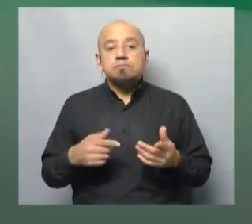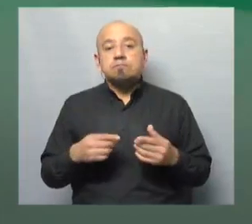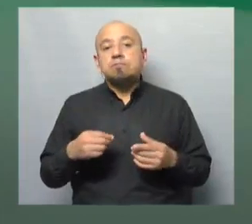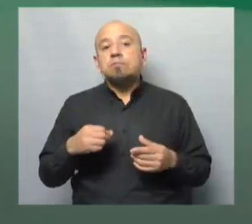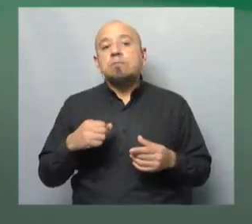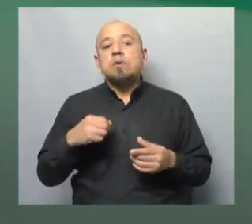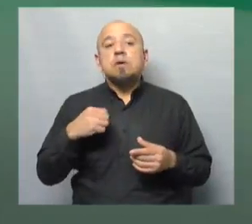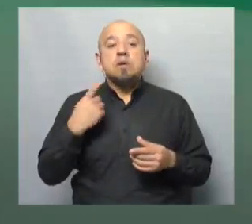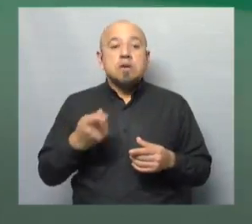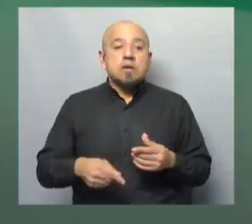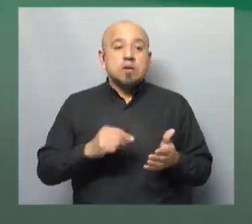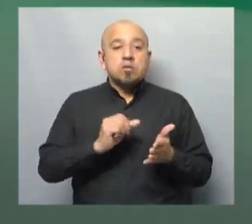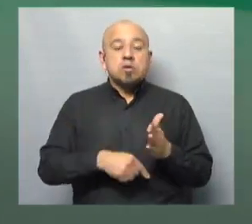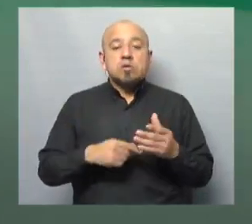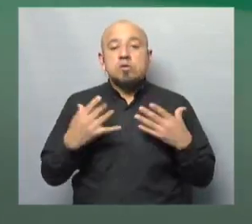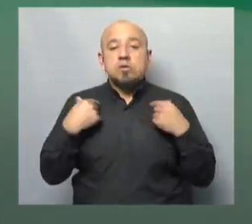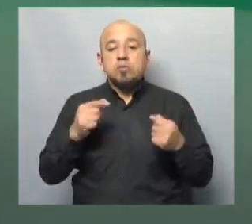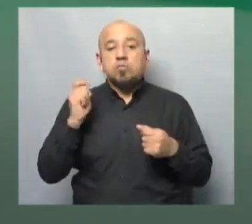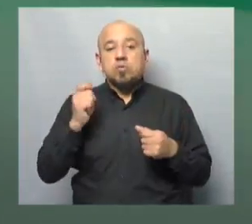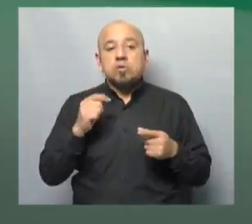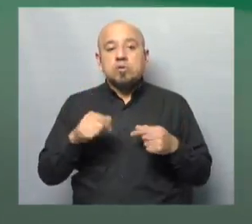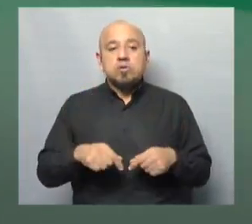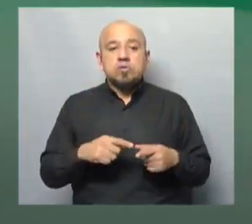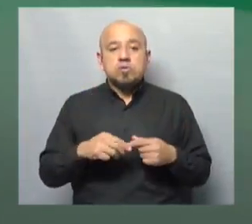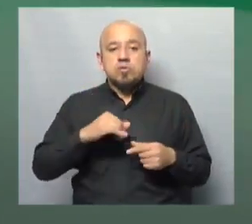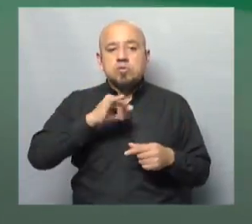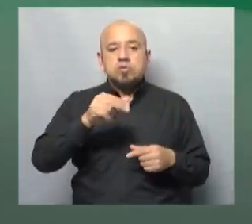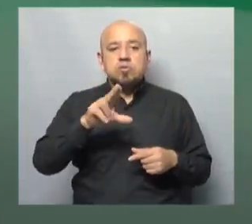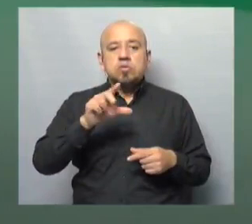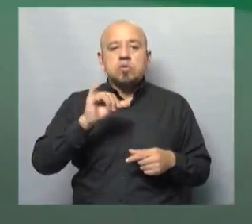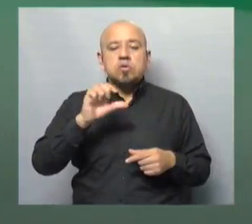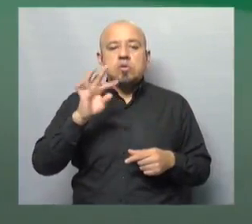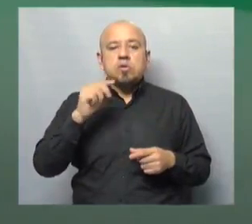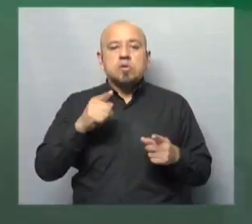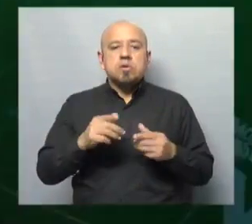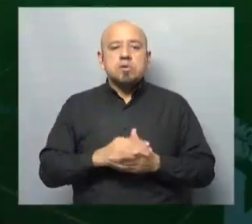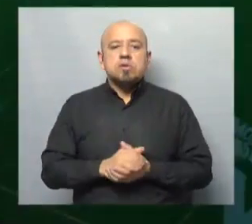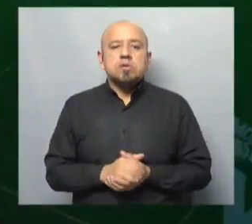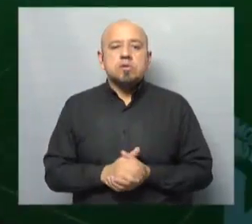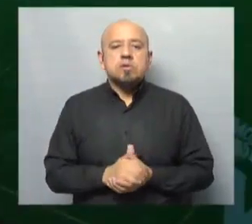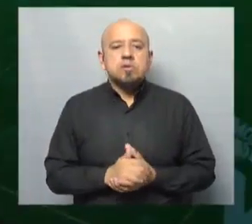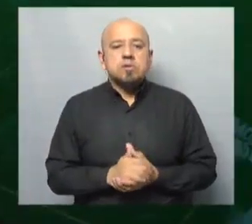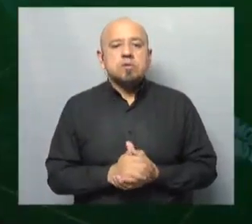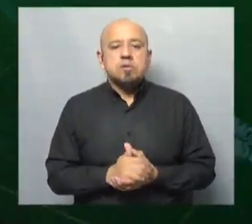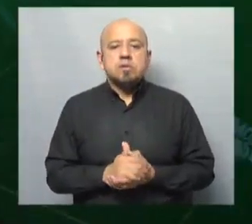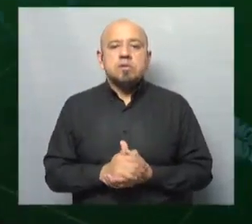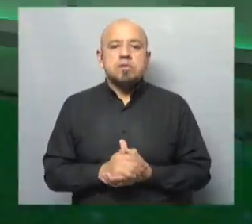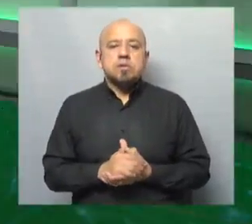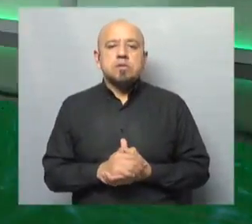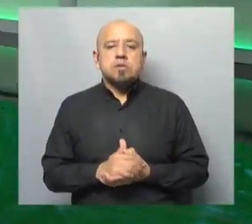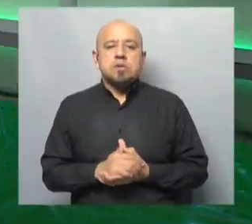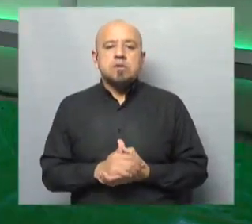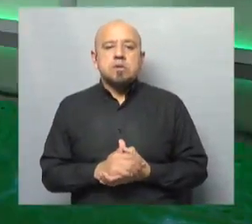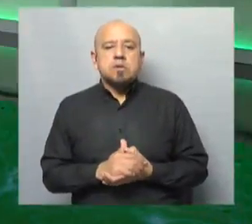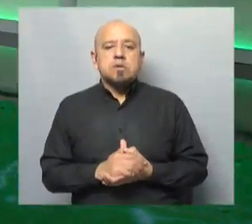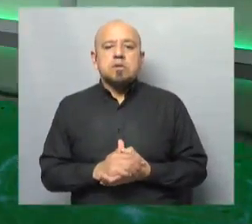cae en contratos en salud pública es el informe de hoy de julieta núñez tomas lo que viene con ese asunto julieta muchas gracias compañeros y así como